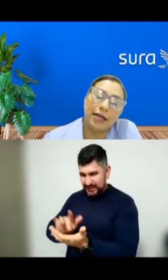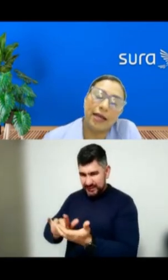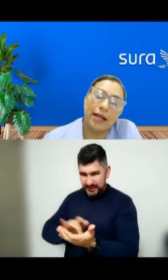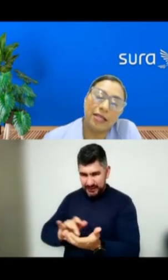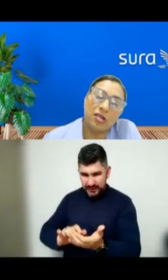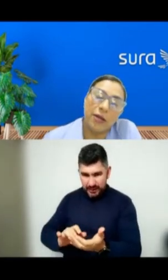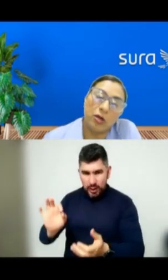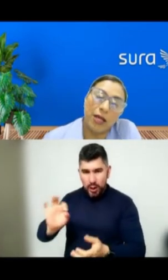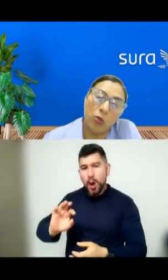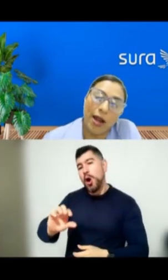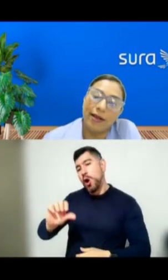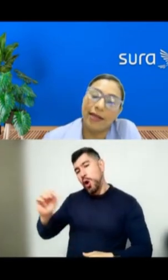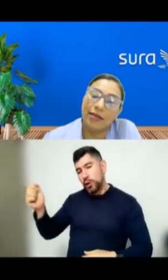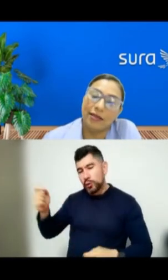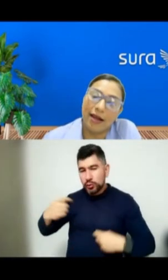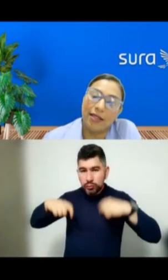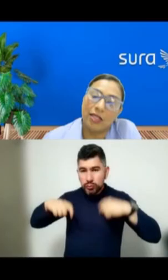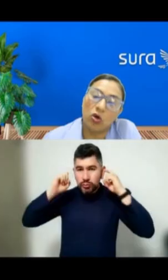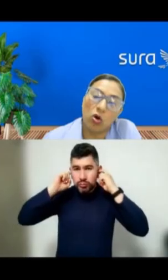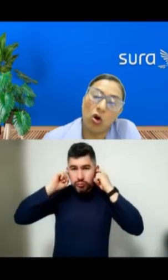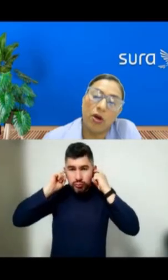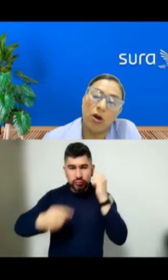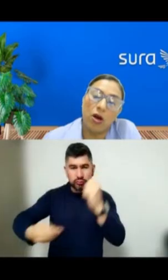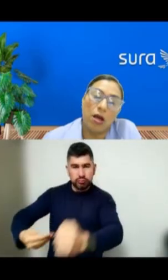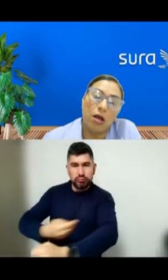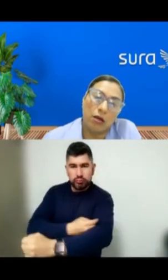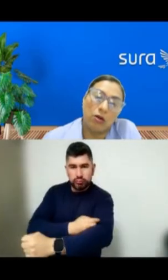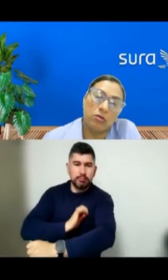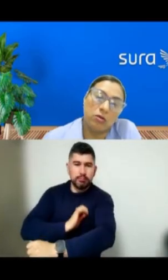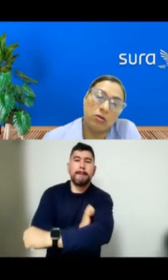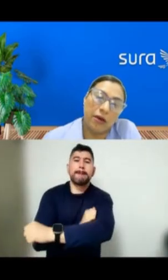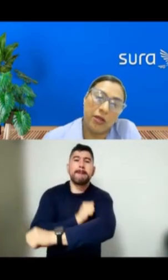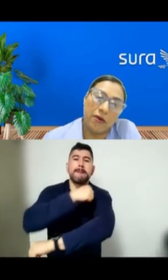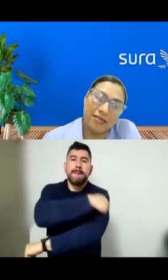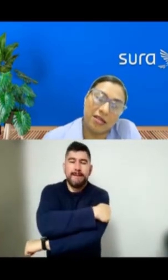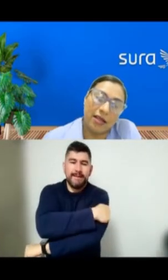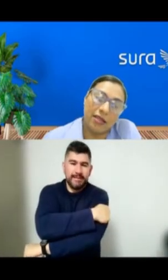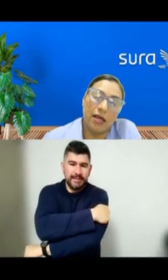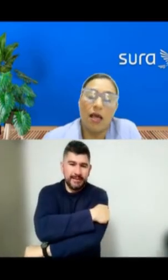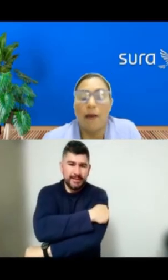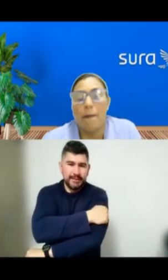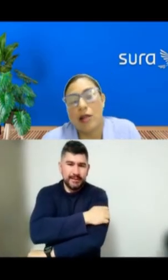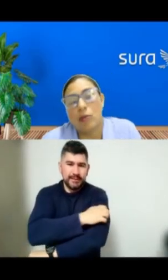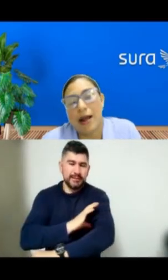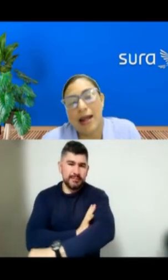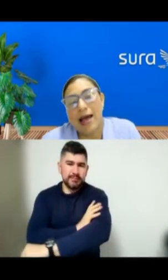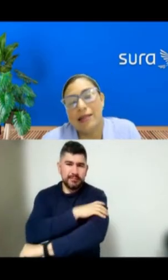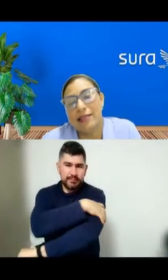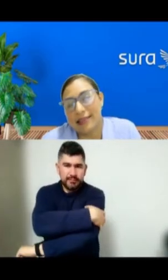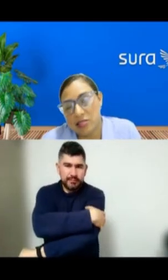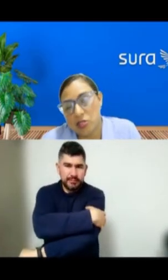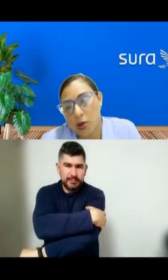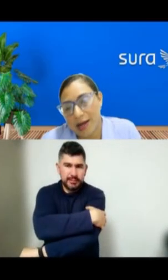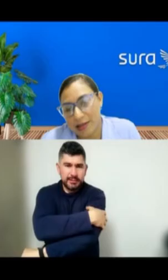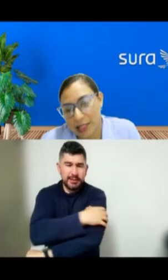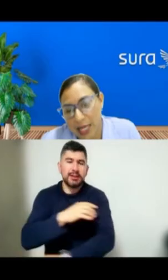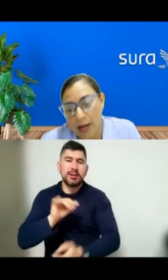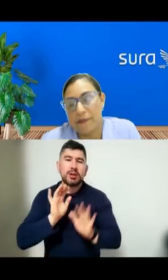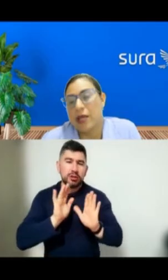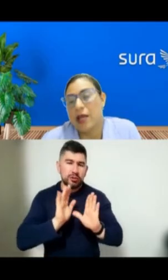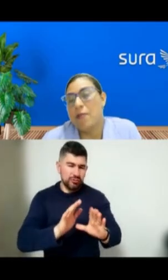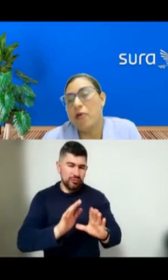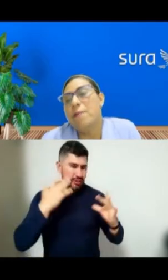el tensiómetro manual que trae el estetoscopio con su debido brazalete para tomar la